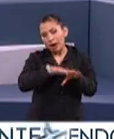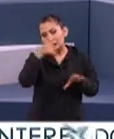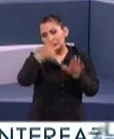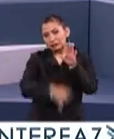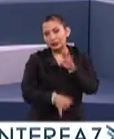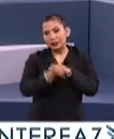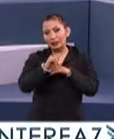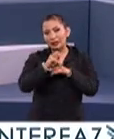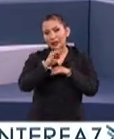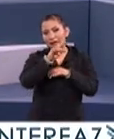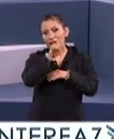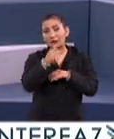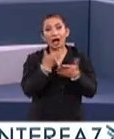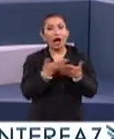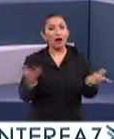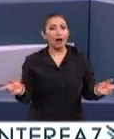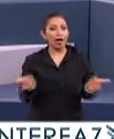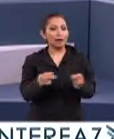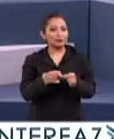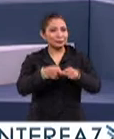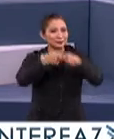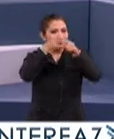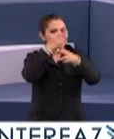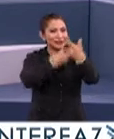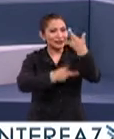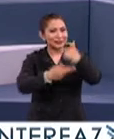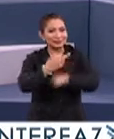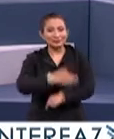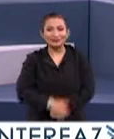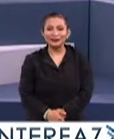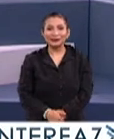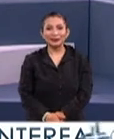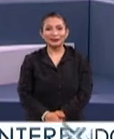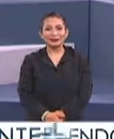temas aquí en Interfaz. Por supuesto. Vamos a hacer una breve pausa y regresamos.